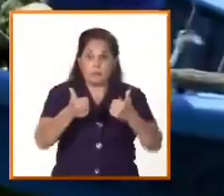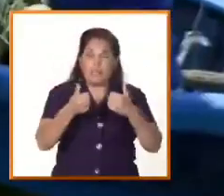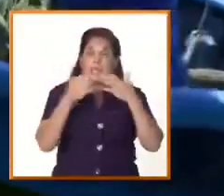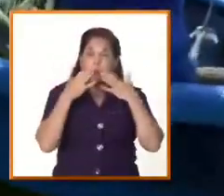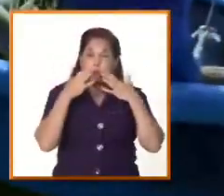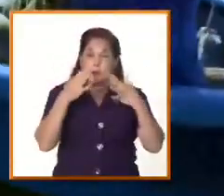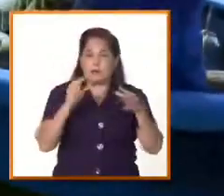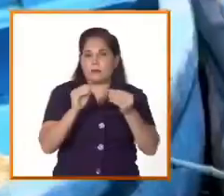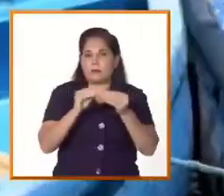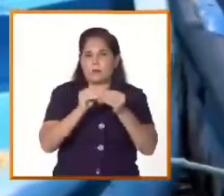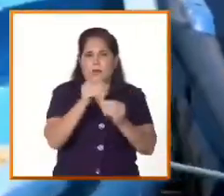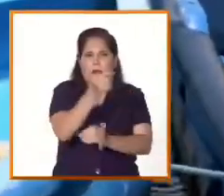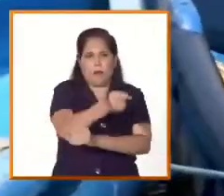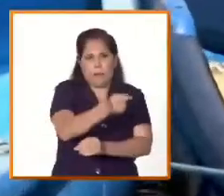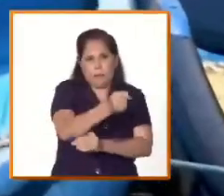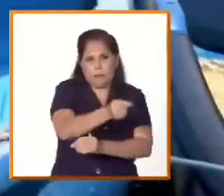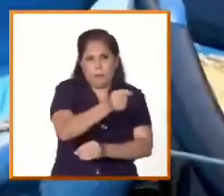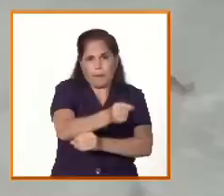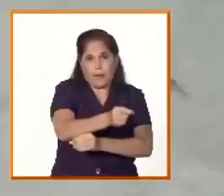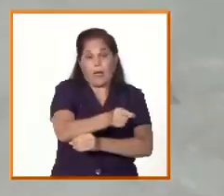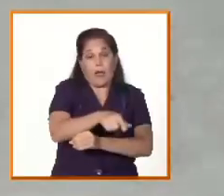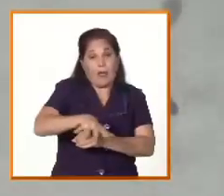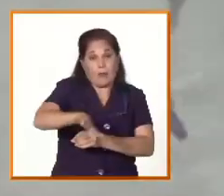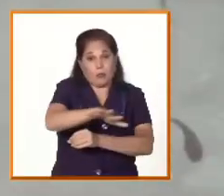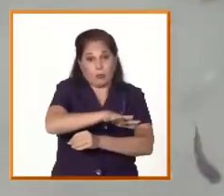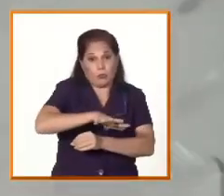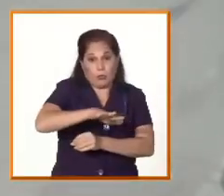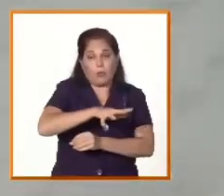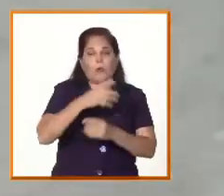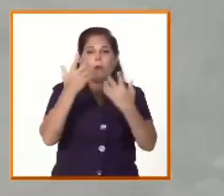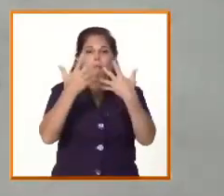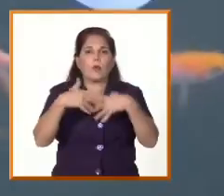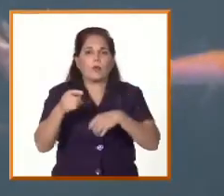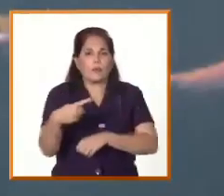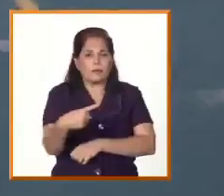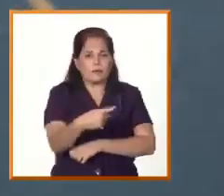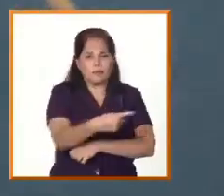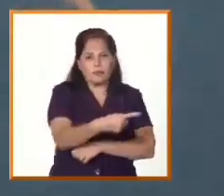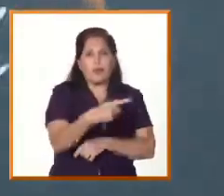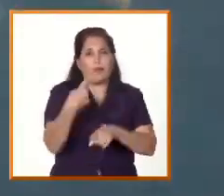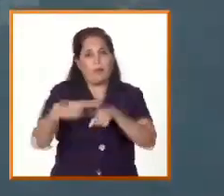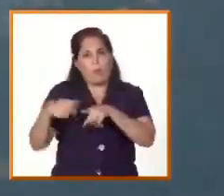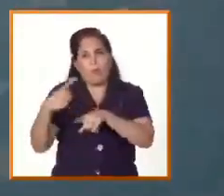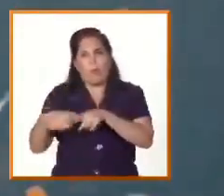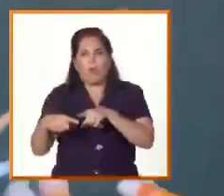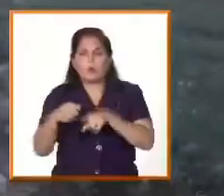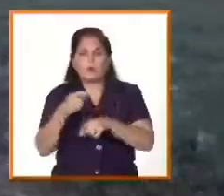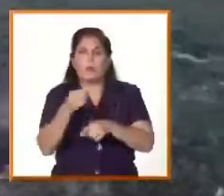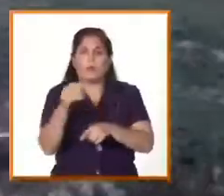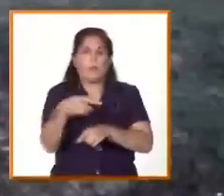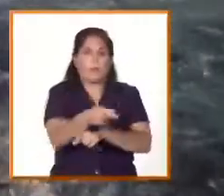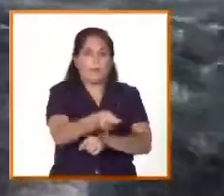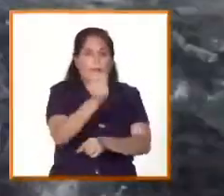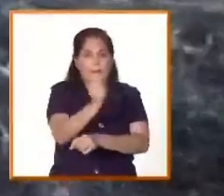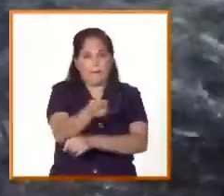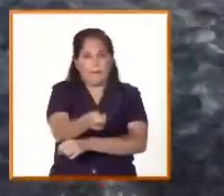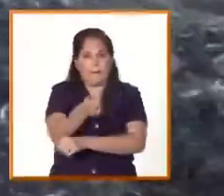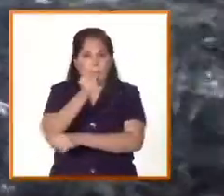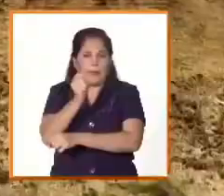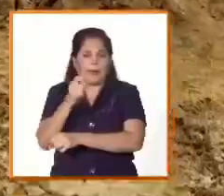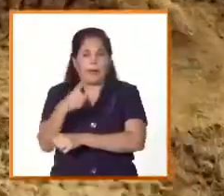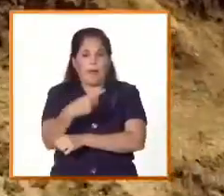lo relativo a pesca extractiva de la plataforma producción de larvas alevines ceva y pesca de acuicultura y